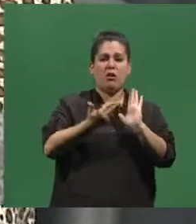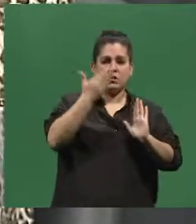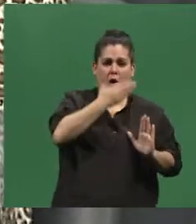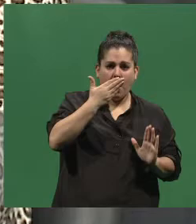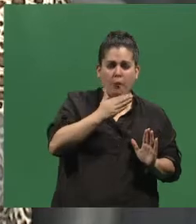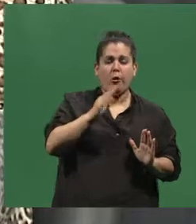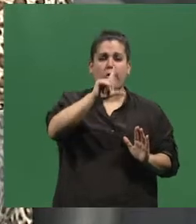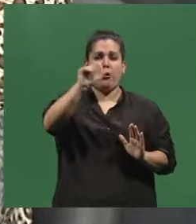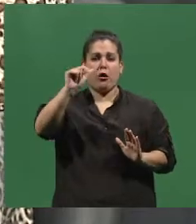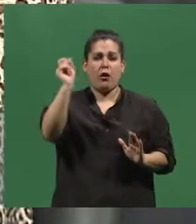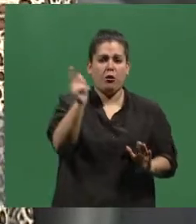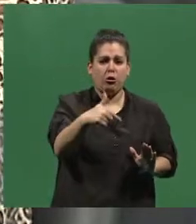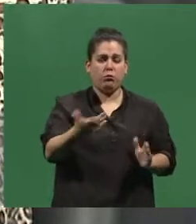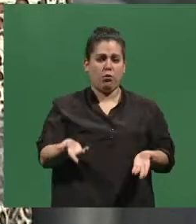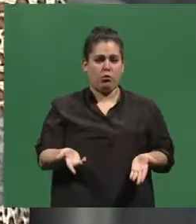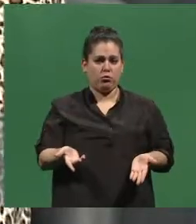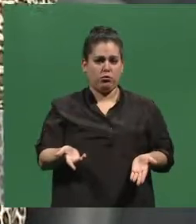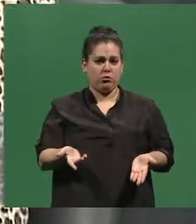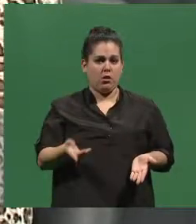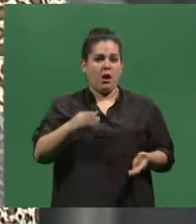y queso, la Coca-Cola común.